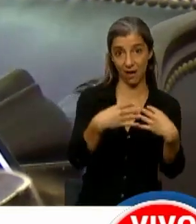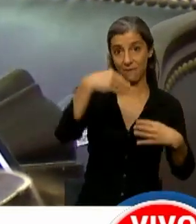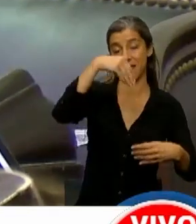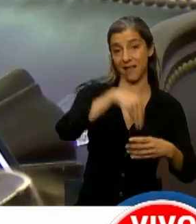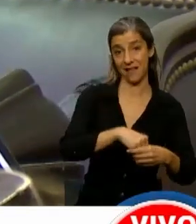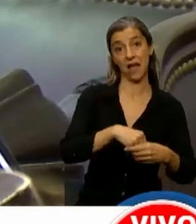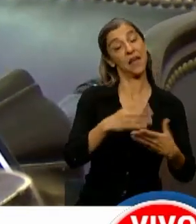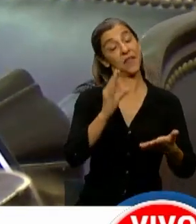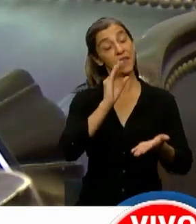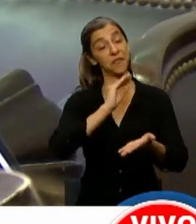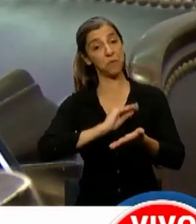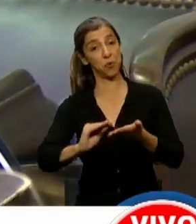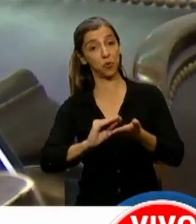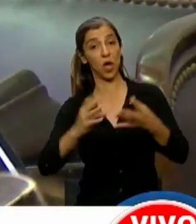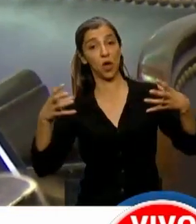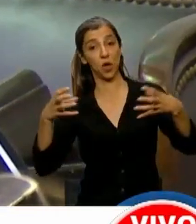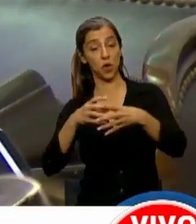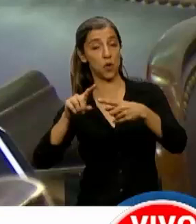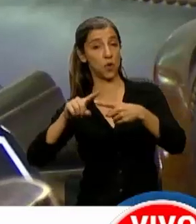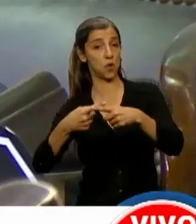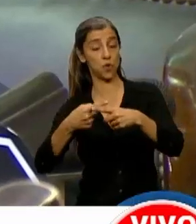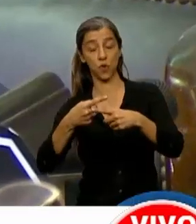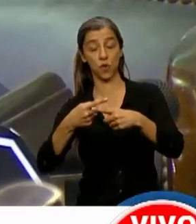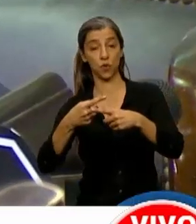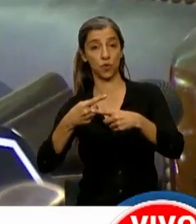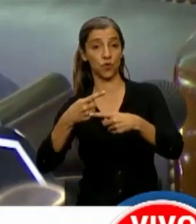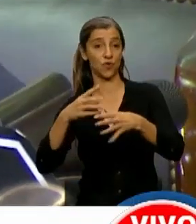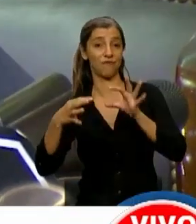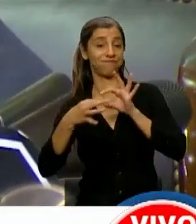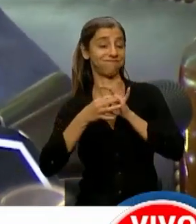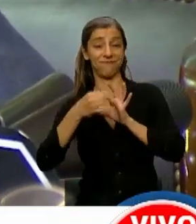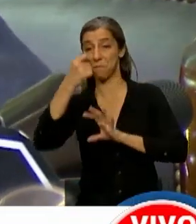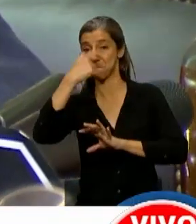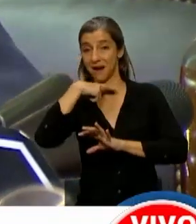los diputados del macrismo no se sentaron en su banca,